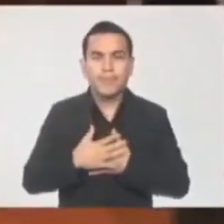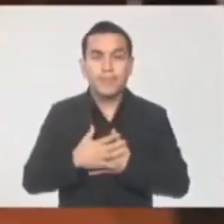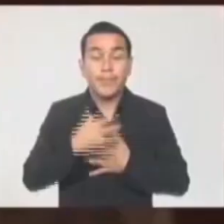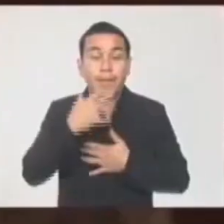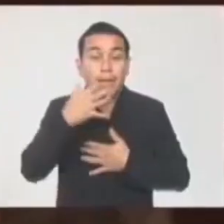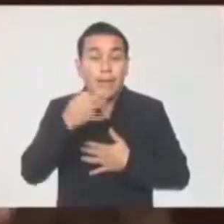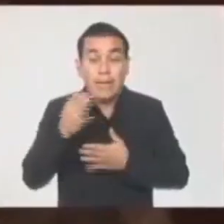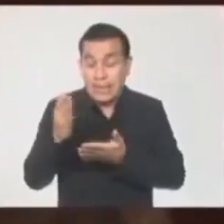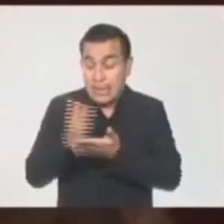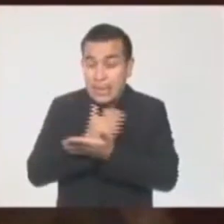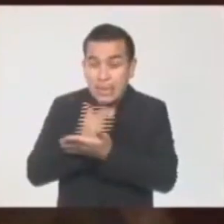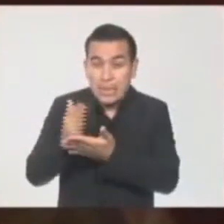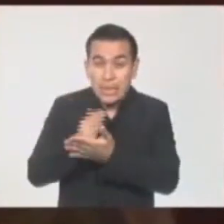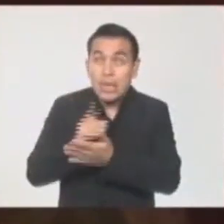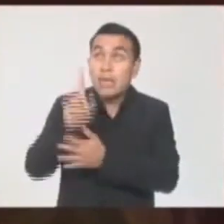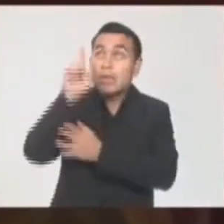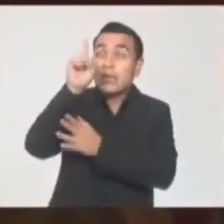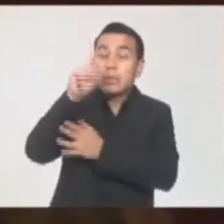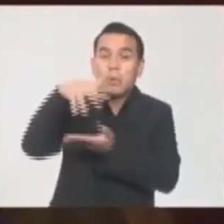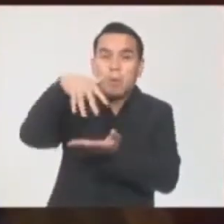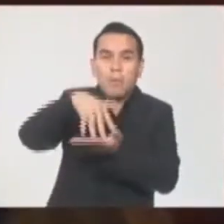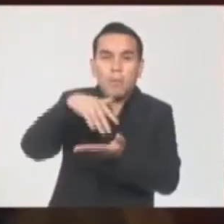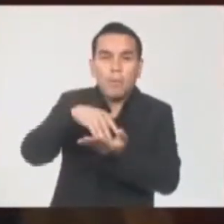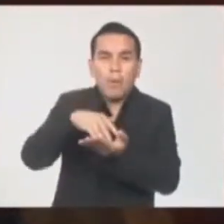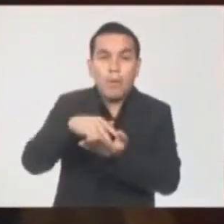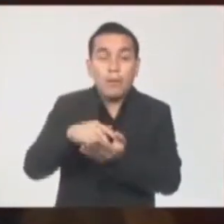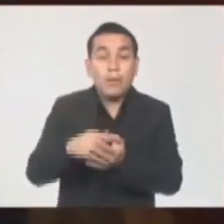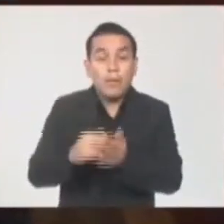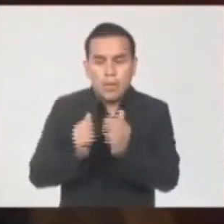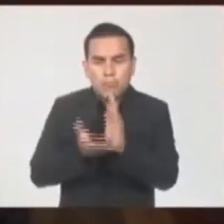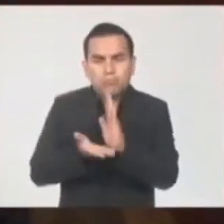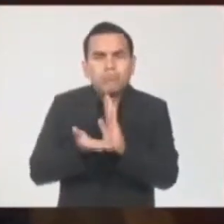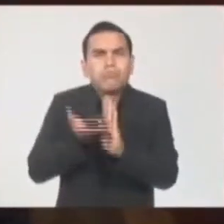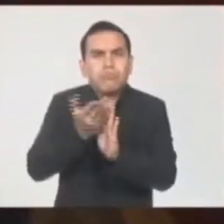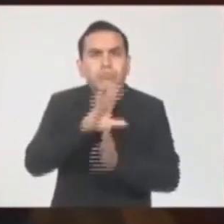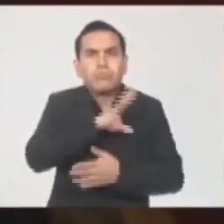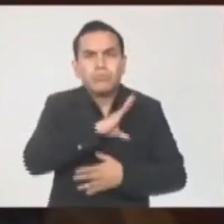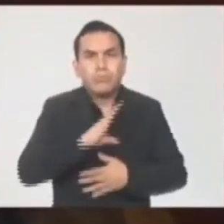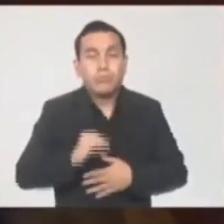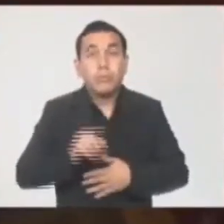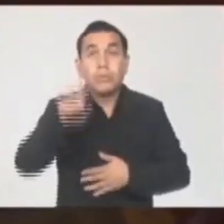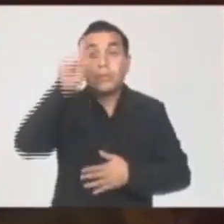Nadie se interpondrá entre Dios y su pueblo para sacar adelante a nuestro país.